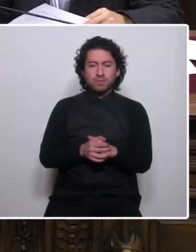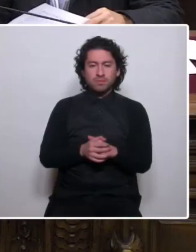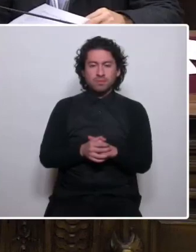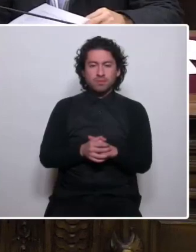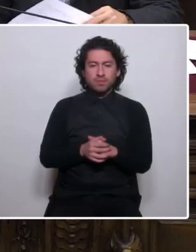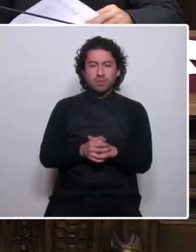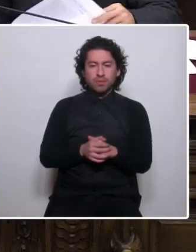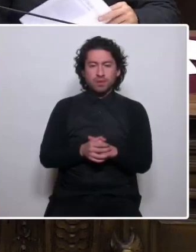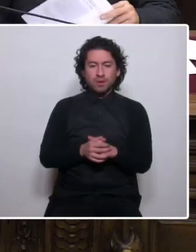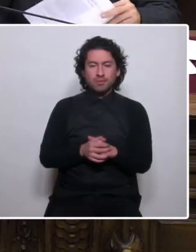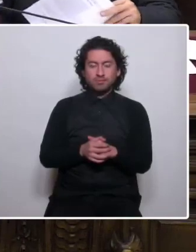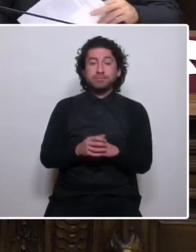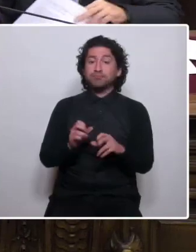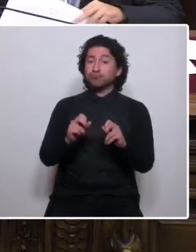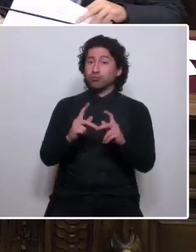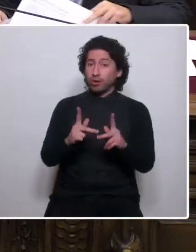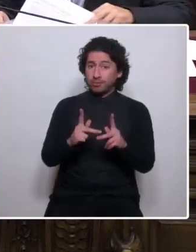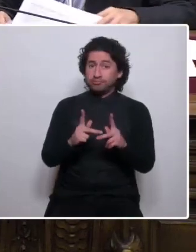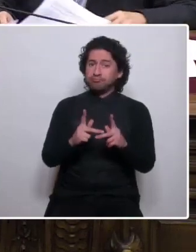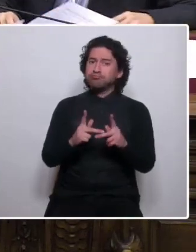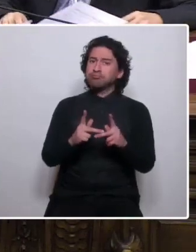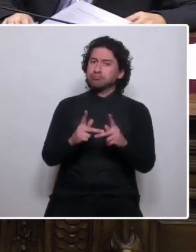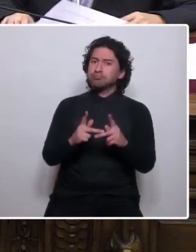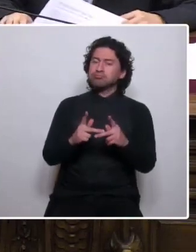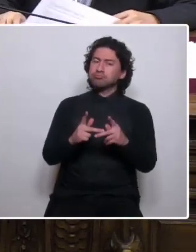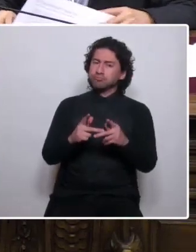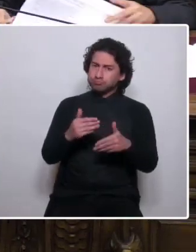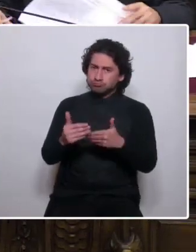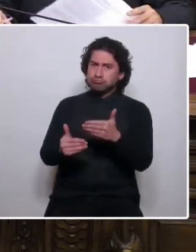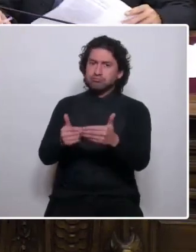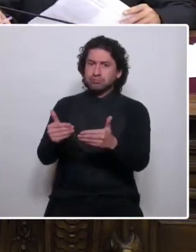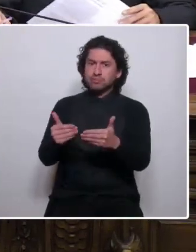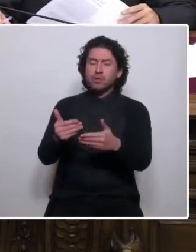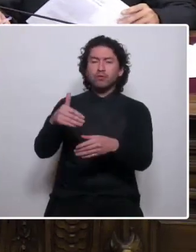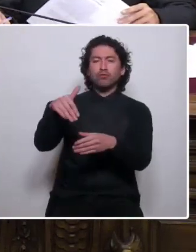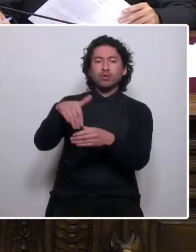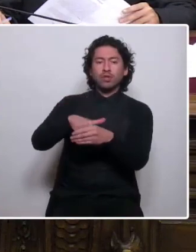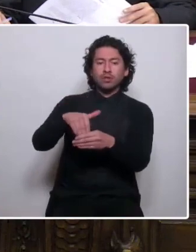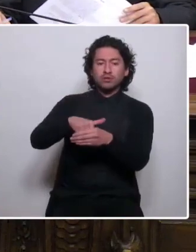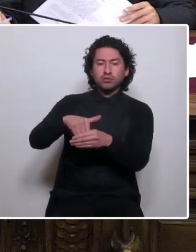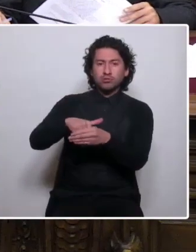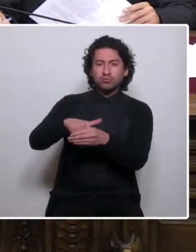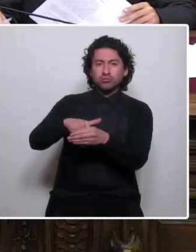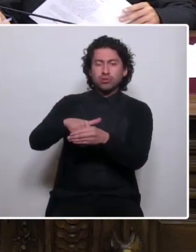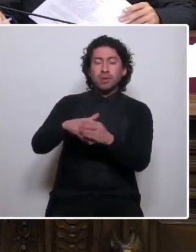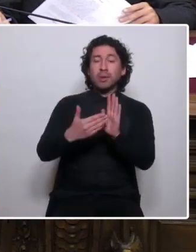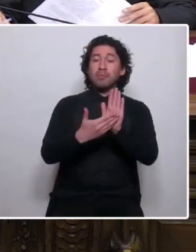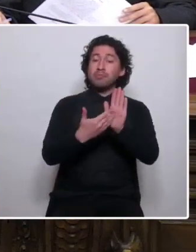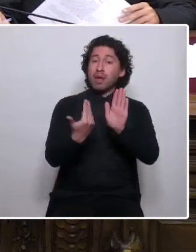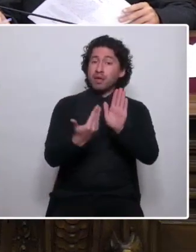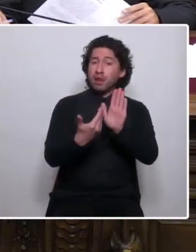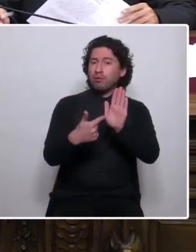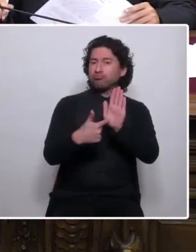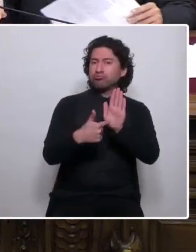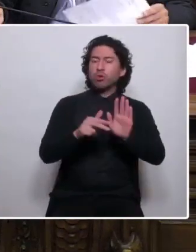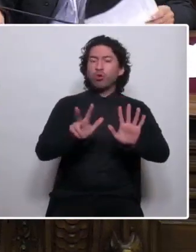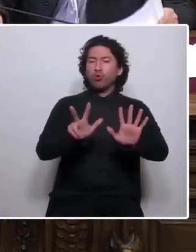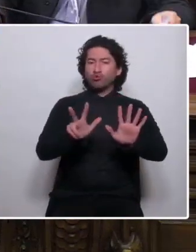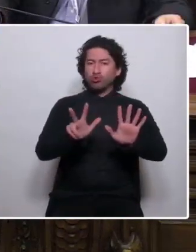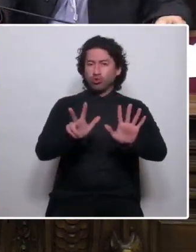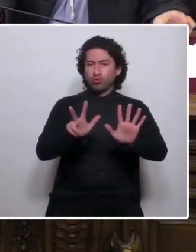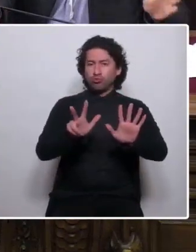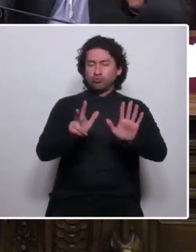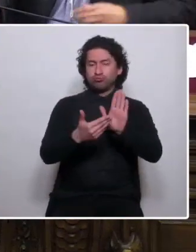Ya. Bien, vamos a continuar la votación en la página 8.